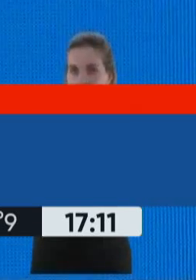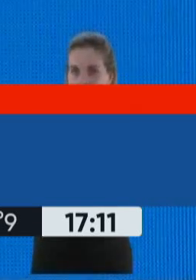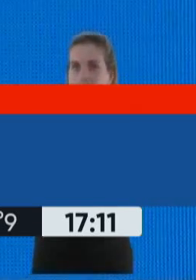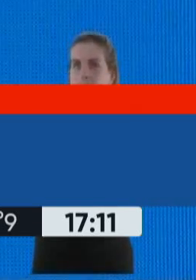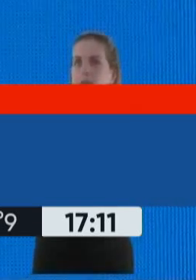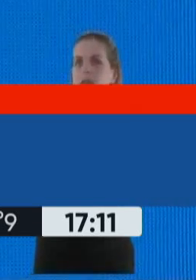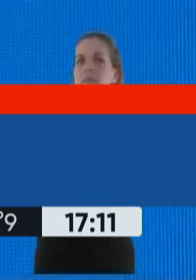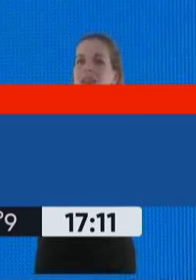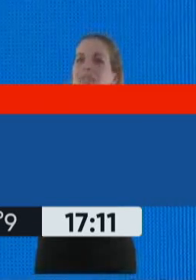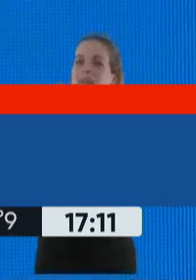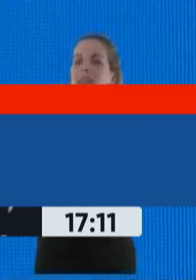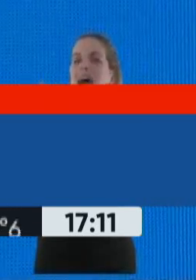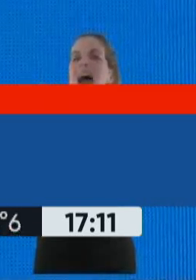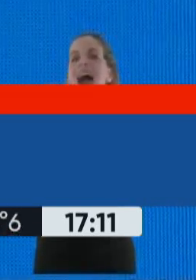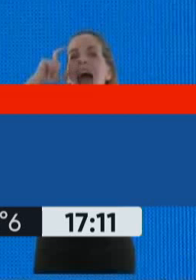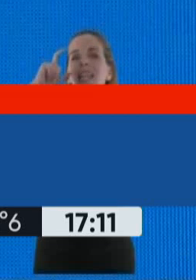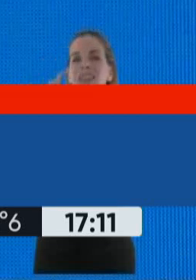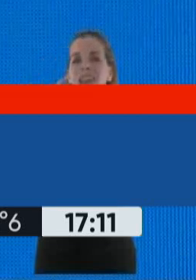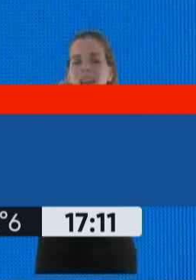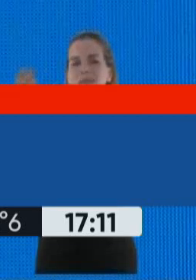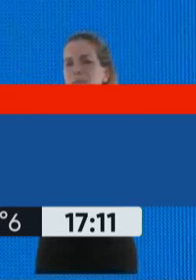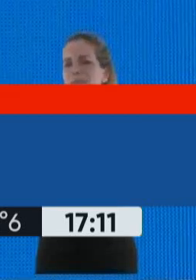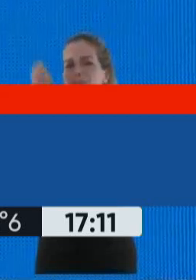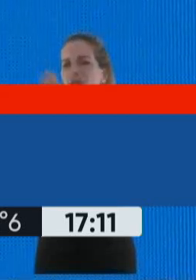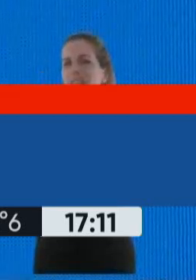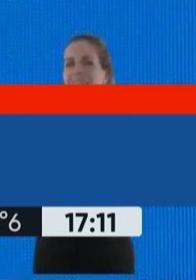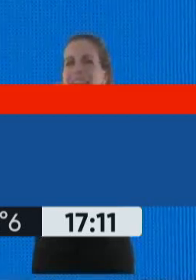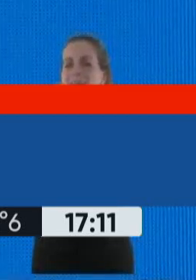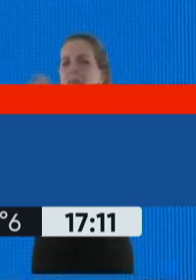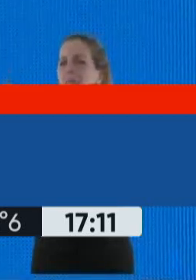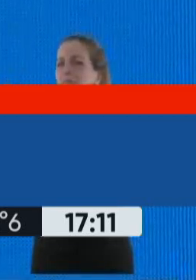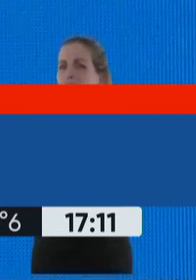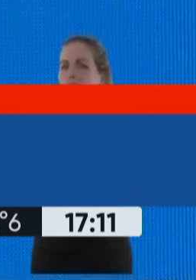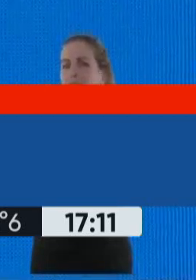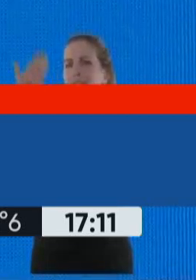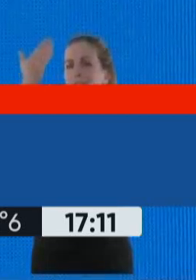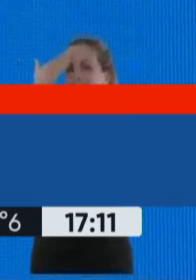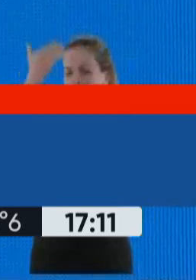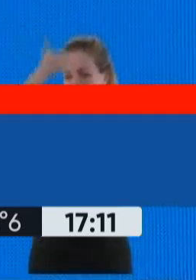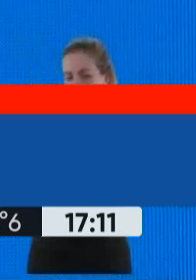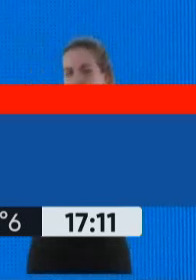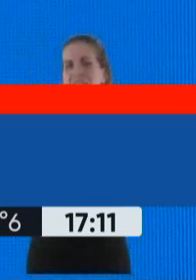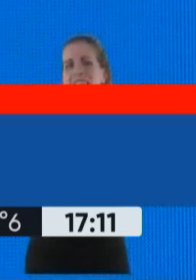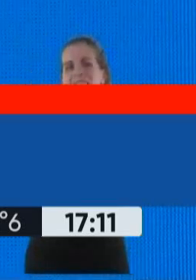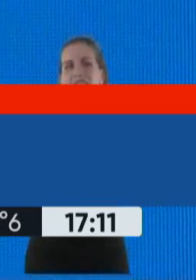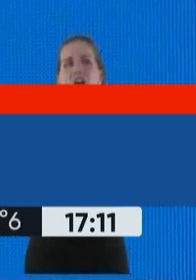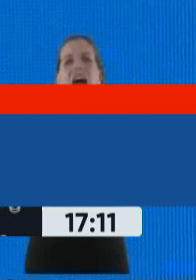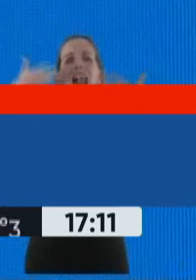Pero hace falta también el arte, porque el arte alimenta el alma de los pueblos. Y sin